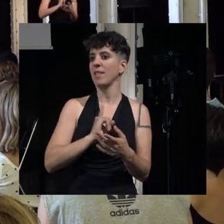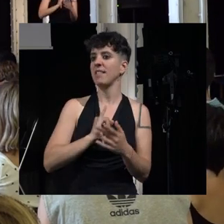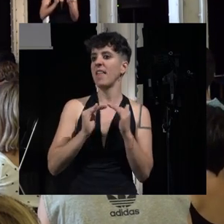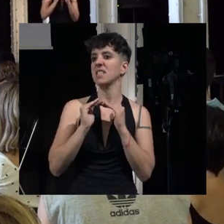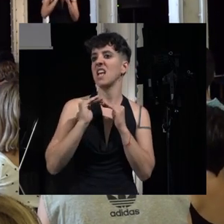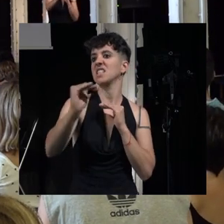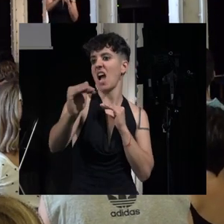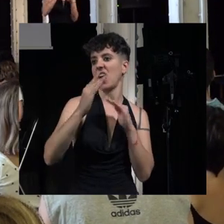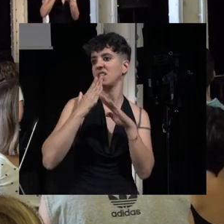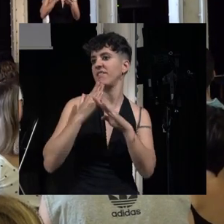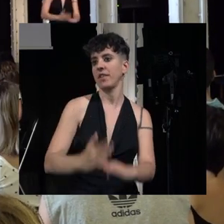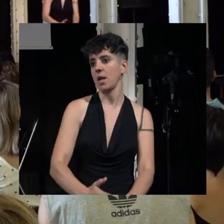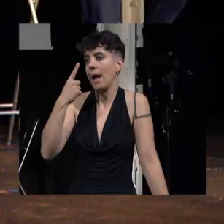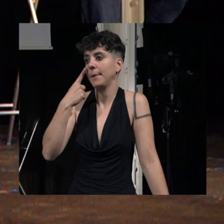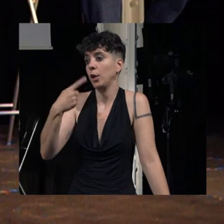estancas. Gracias.